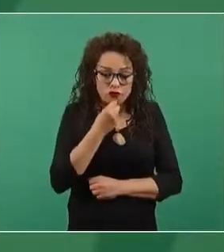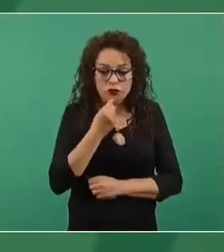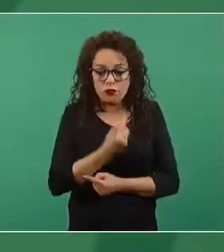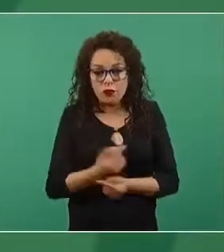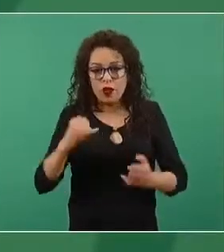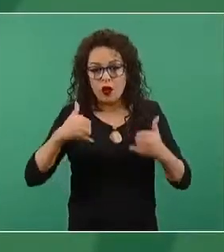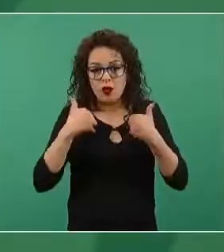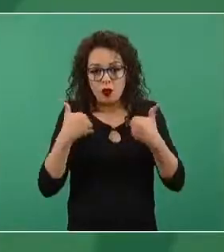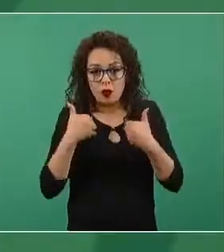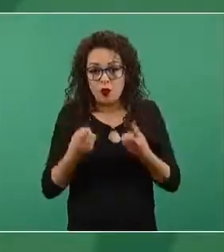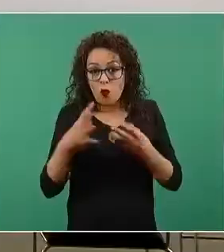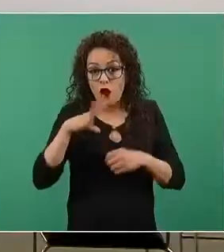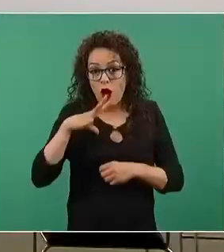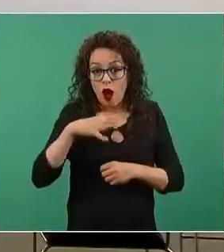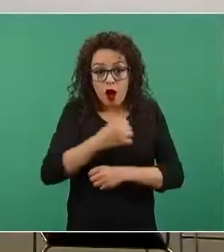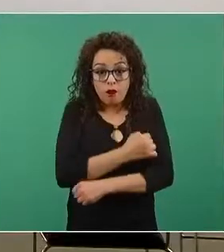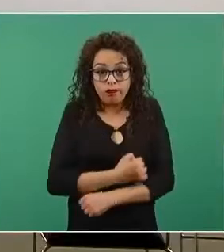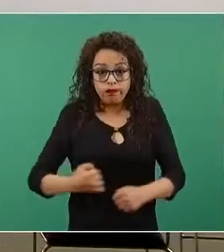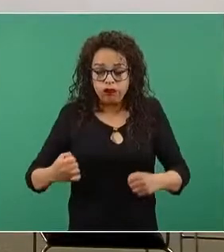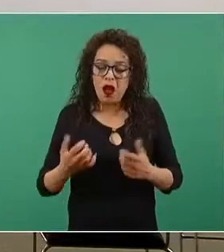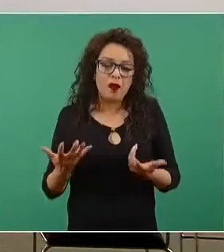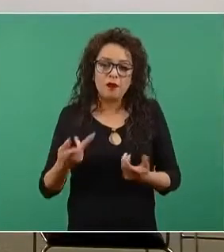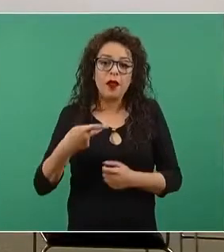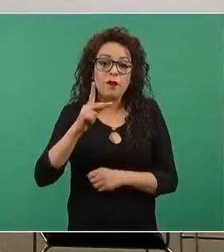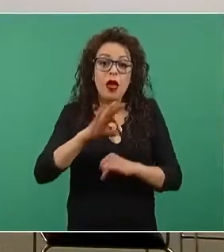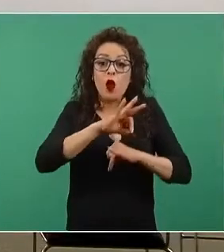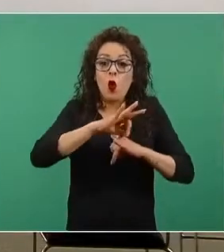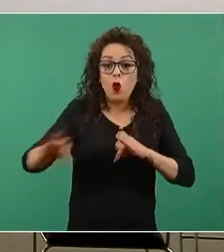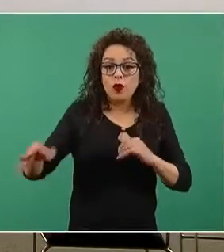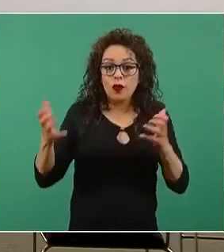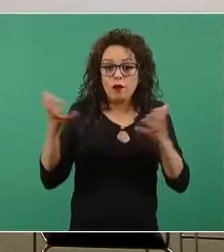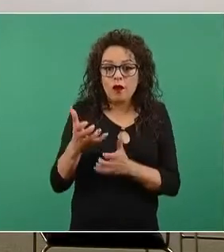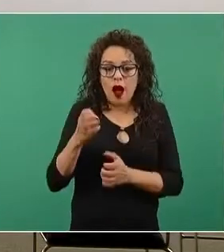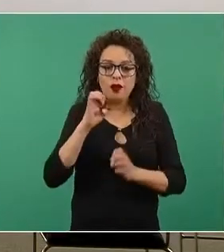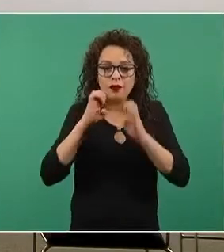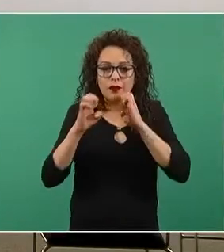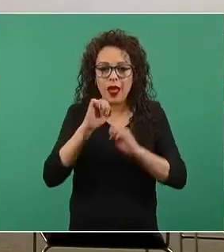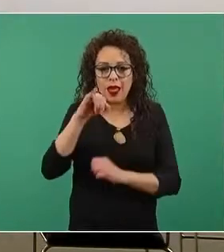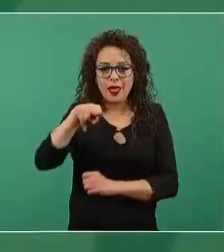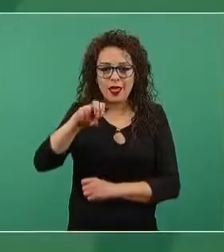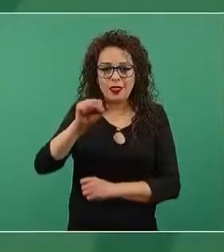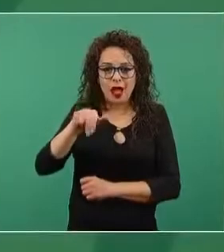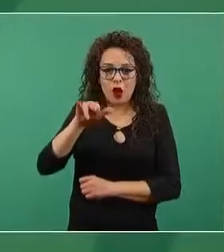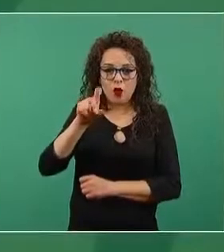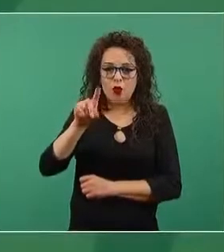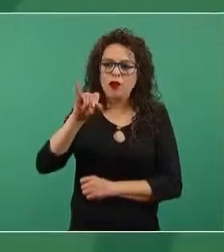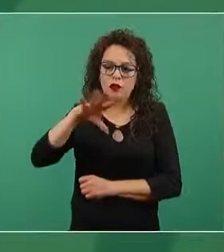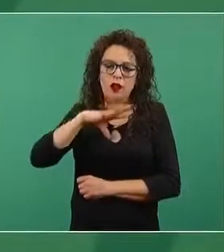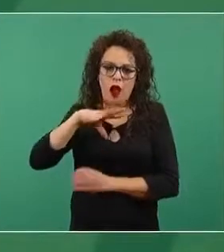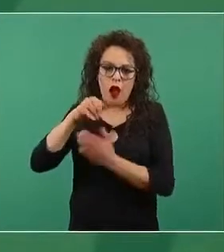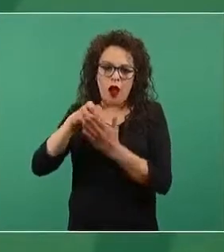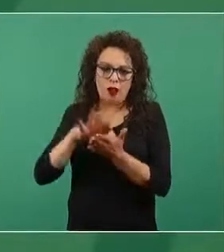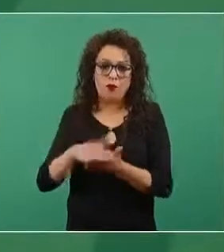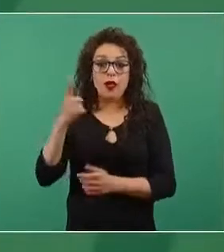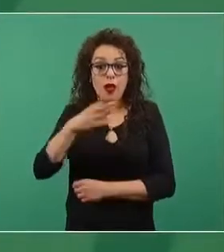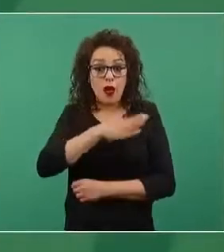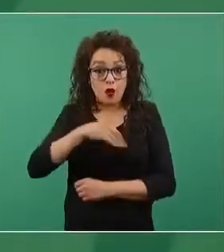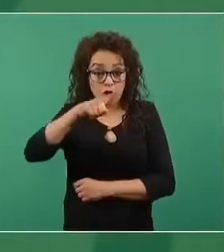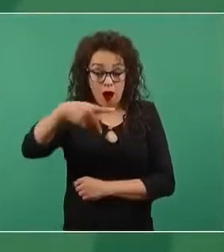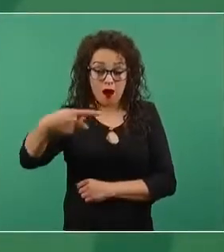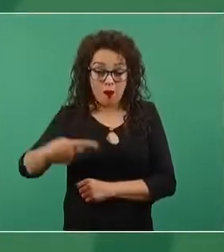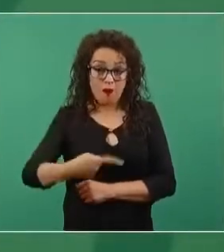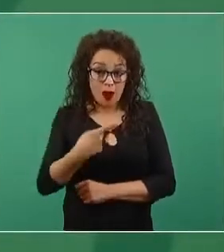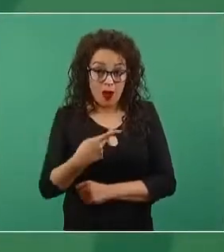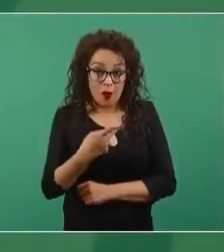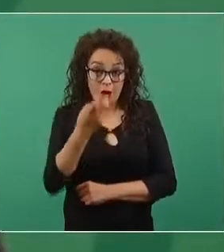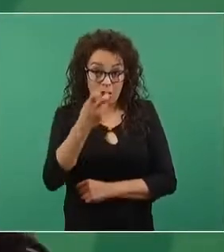la información con la cual contamos de la última ENSANUD que se realizó, y yo creo que este análisis, qué bueno que tocó ese punto porque es muy importante.